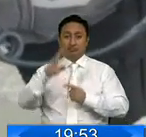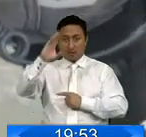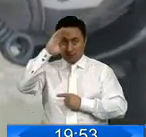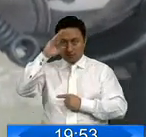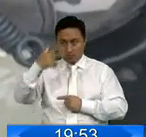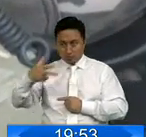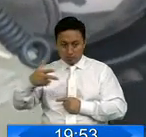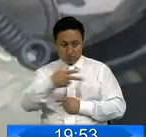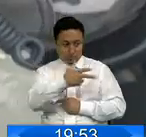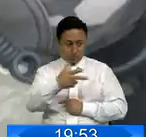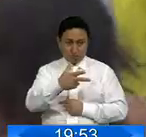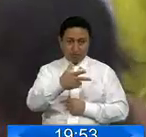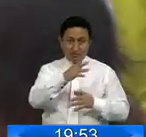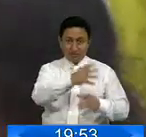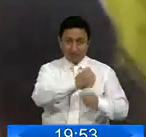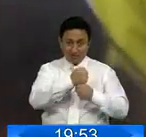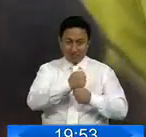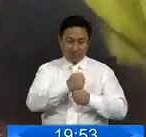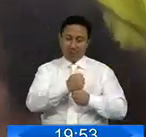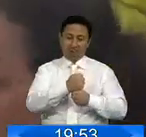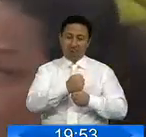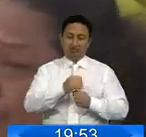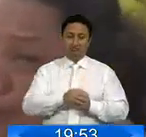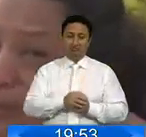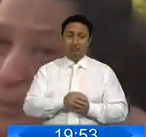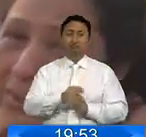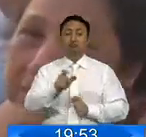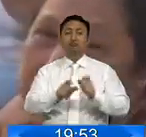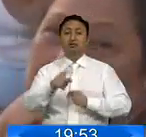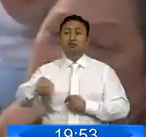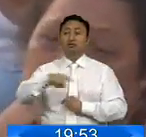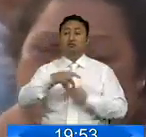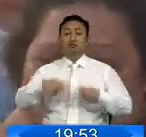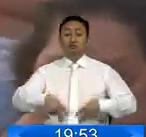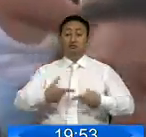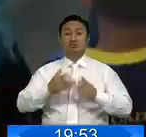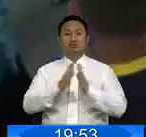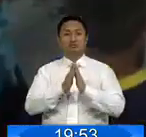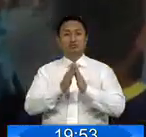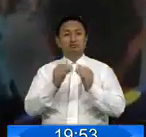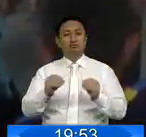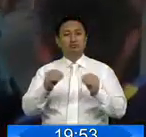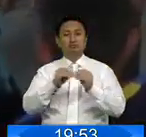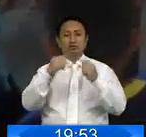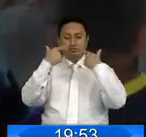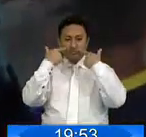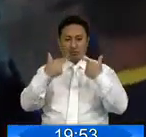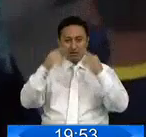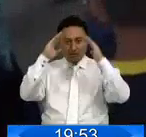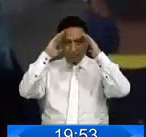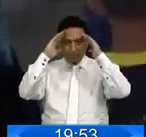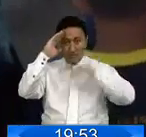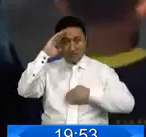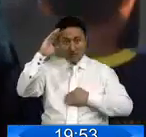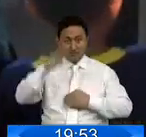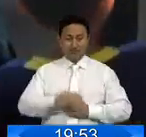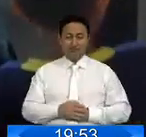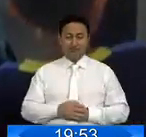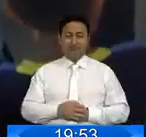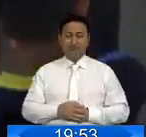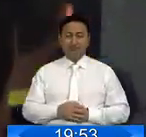los resultados del caso. Quienes viven en el sector piden mayor resguardo en esta zona.